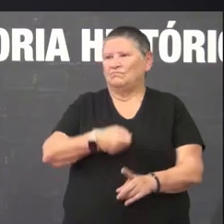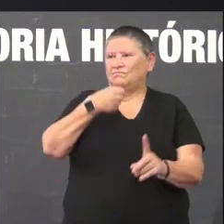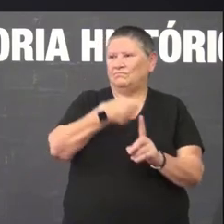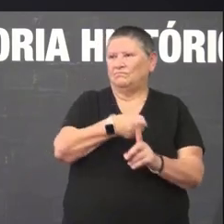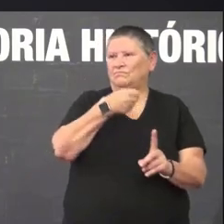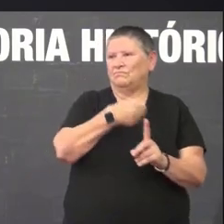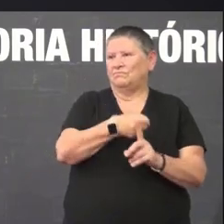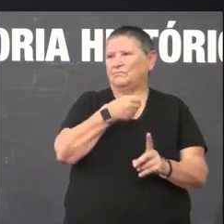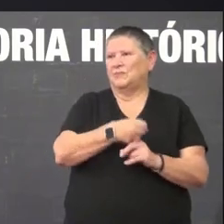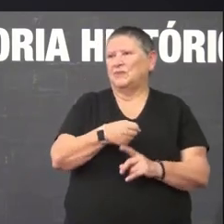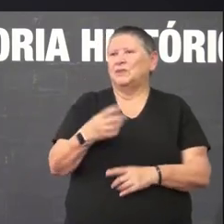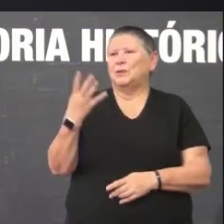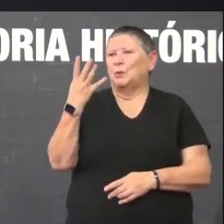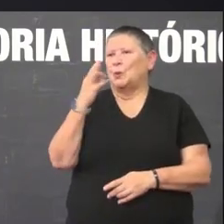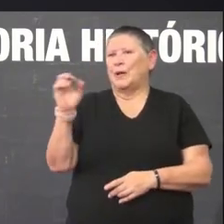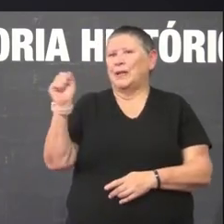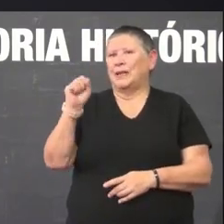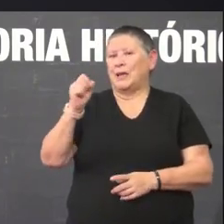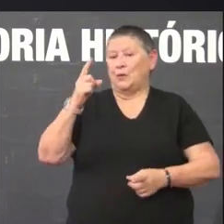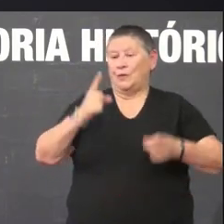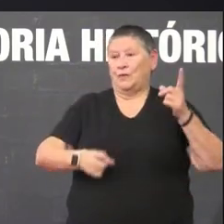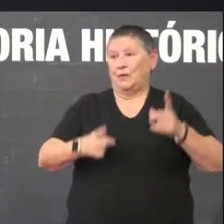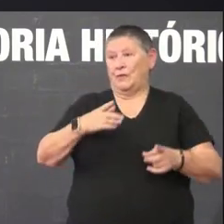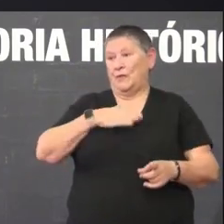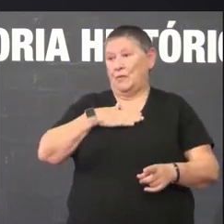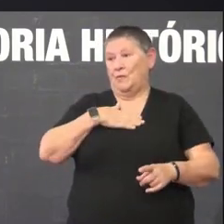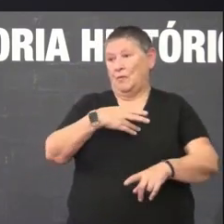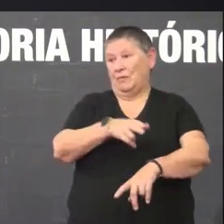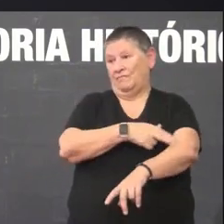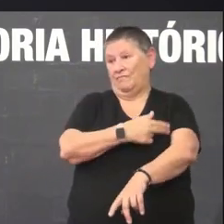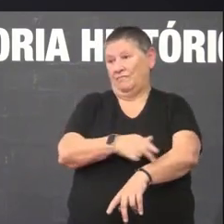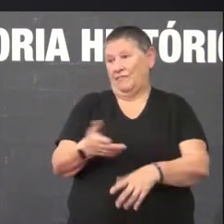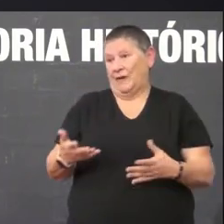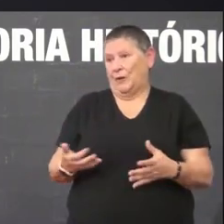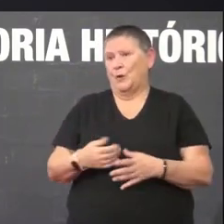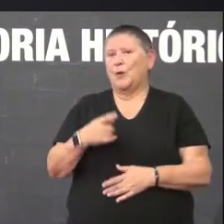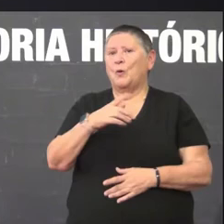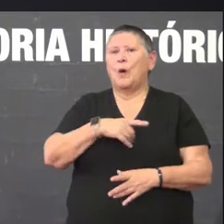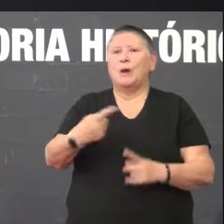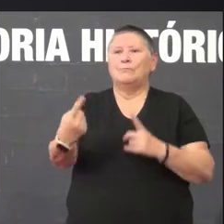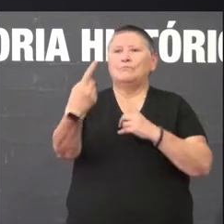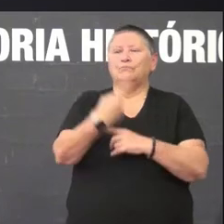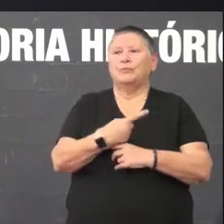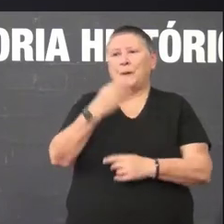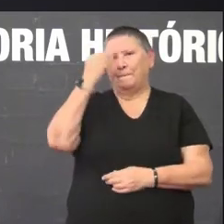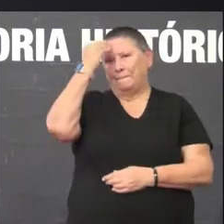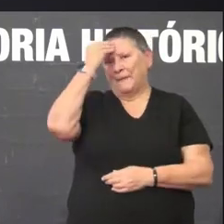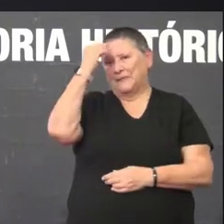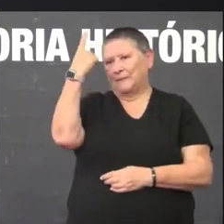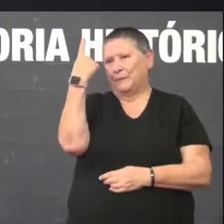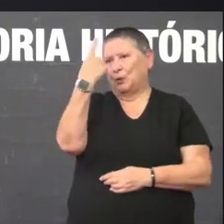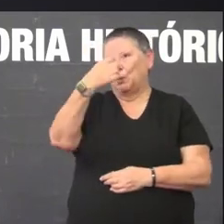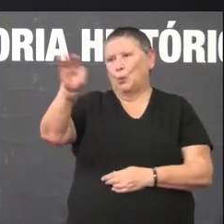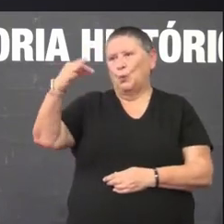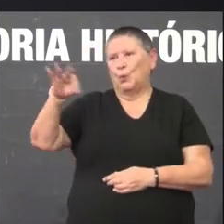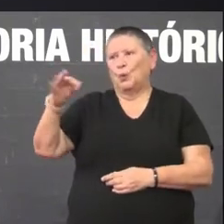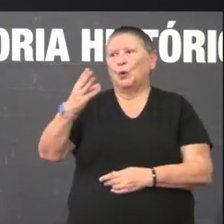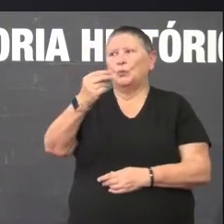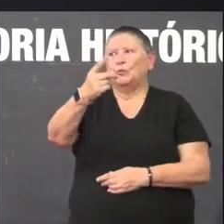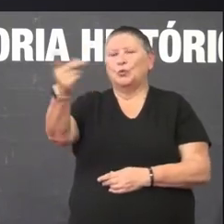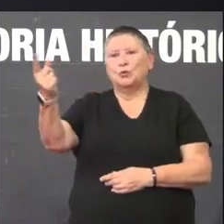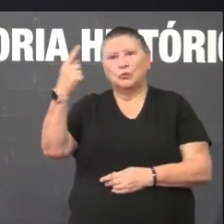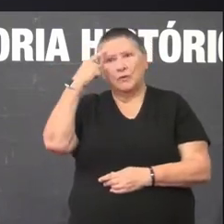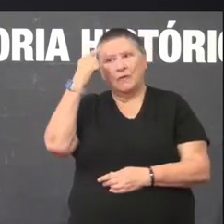4 décadas desta dictadura atroz que impuxo un pensamento único. Moitas desas ideas silenciadas, denostadas durante ese